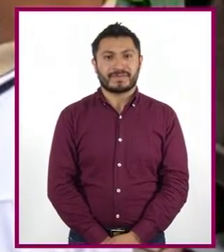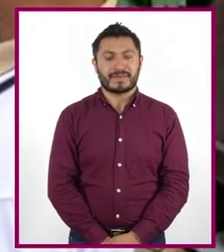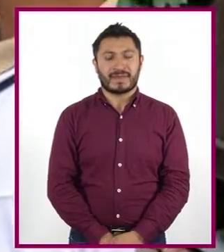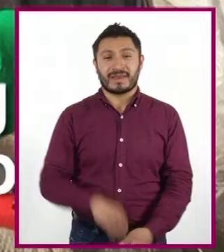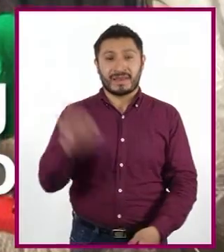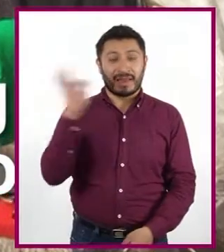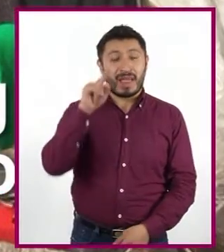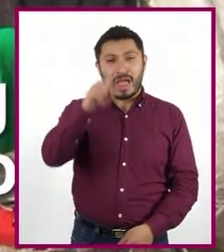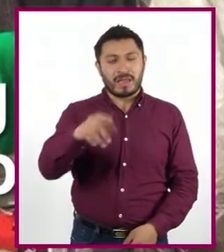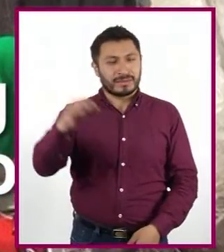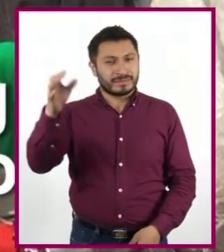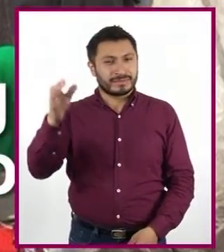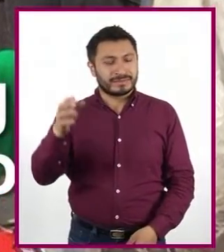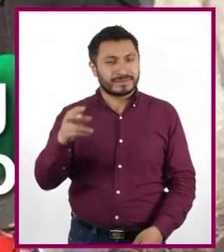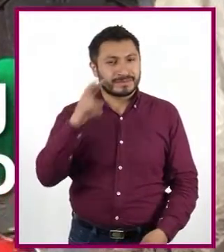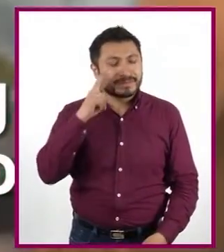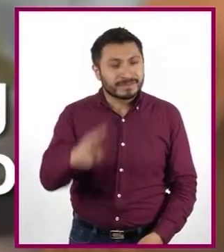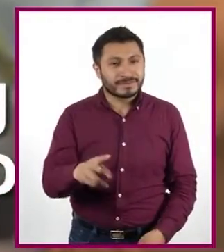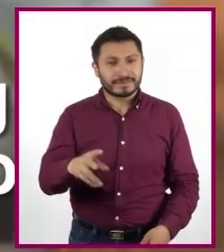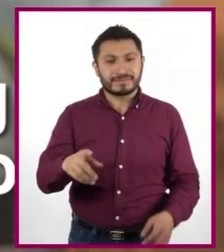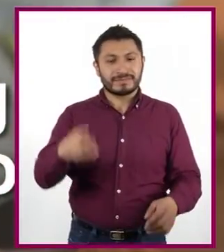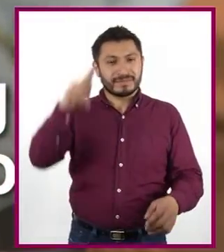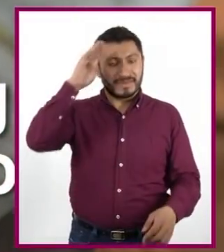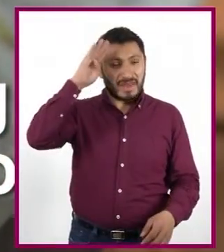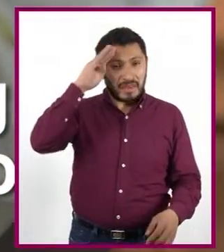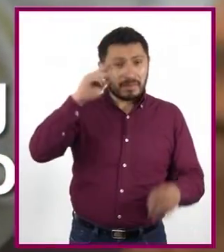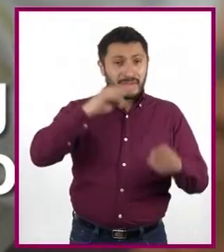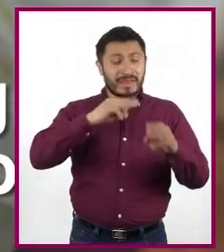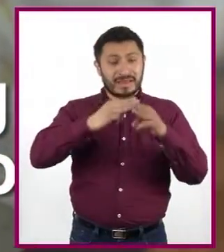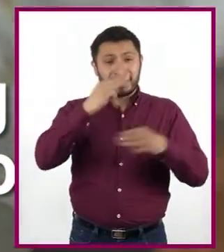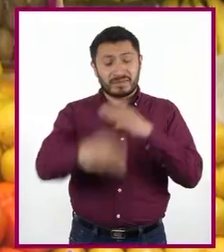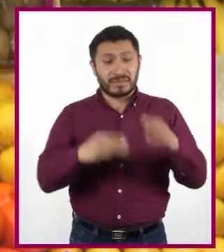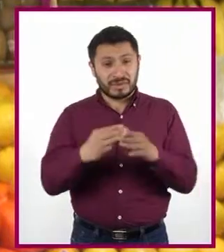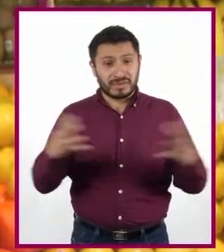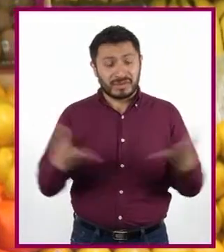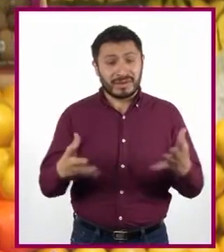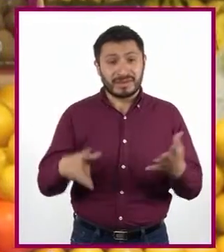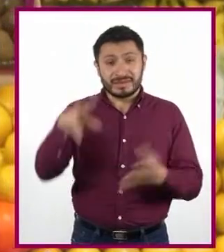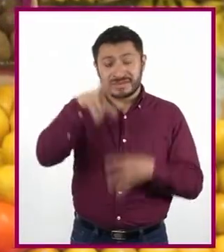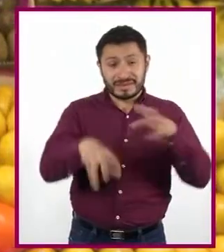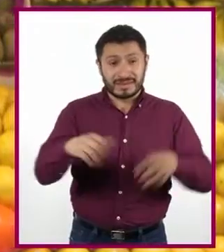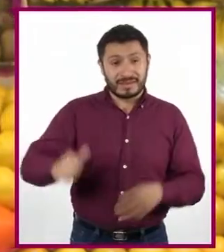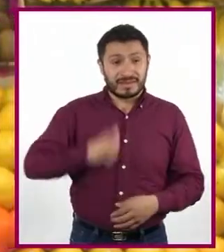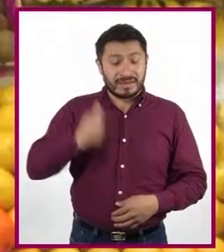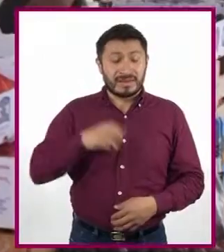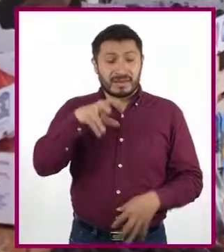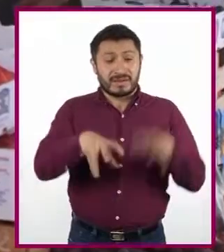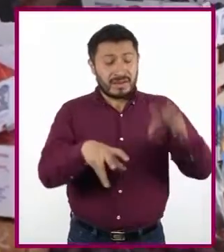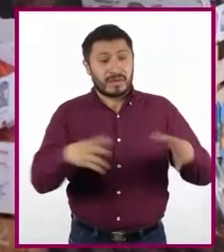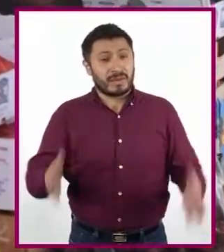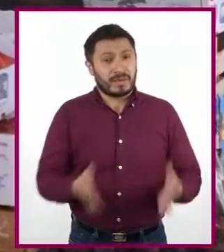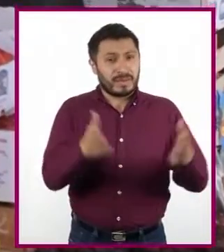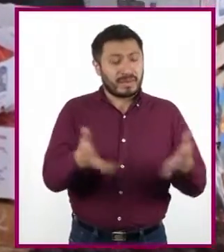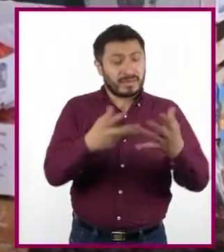¿Alguna vez has escuchado la frase piensa global, actúa local, por un aprovechamiento local y sustentable?